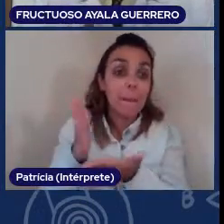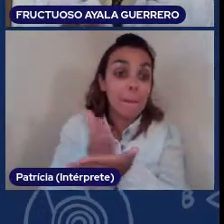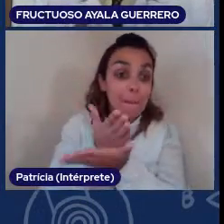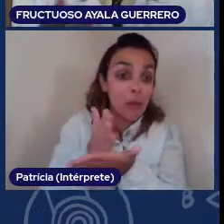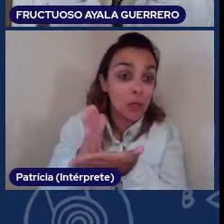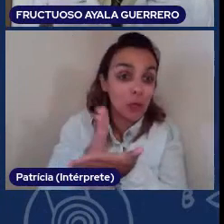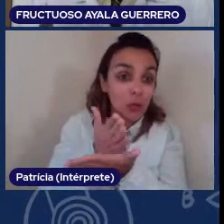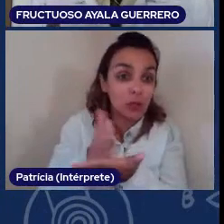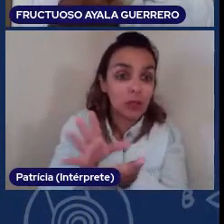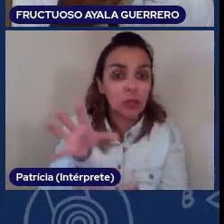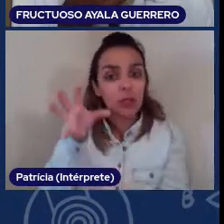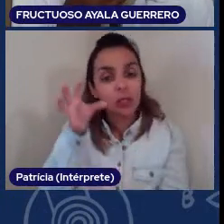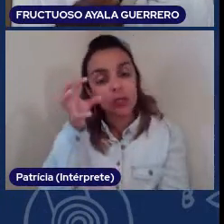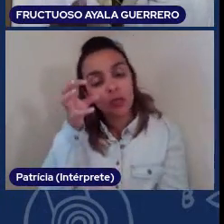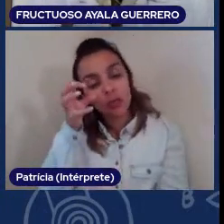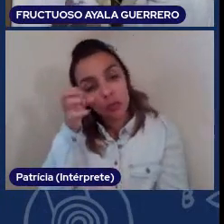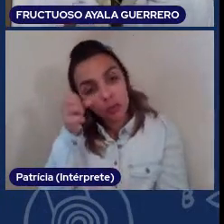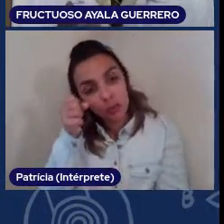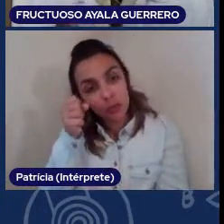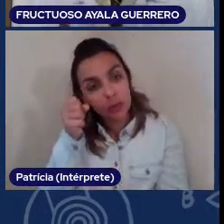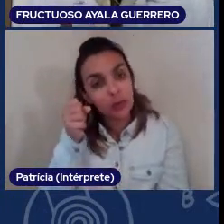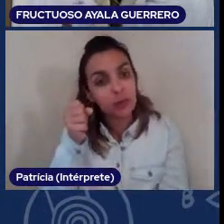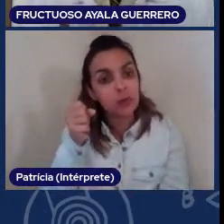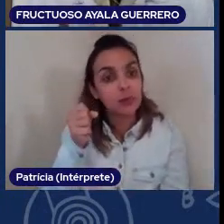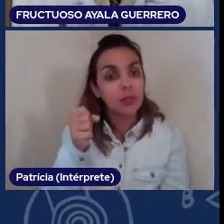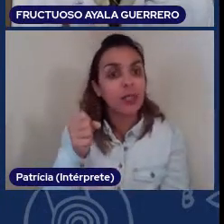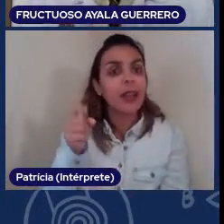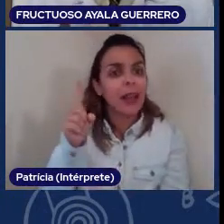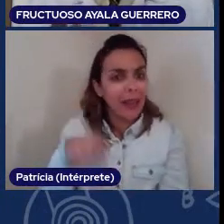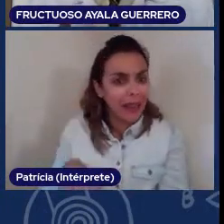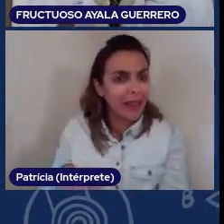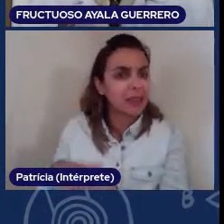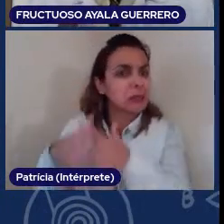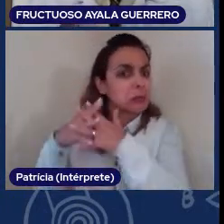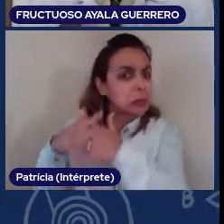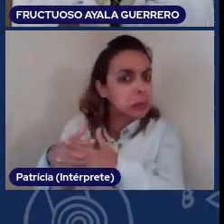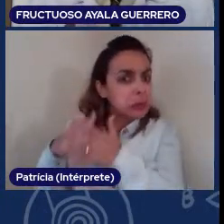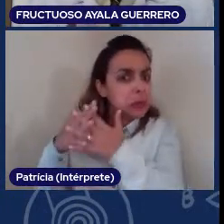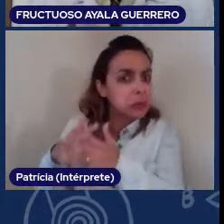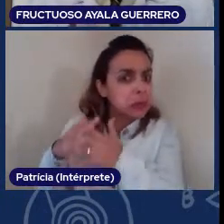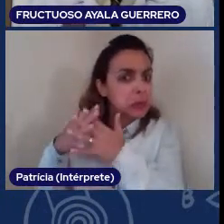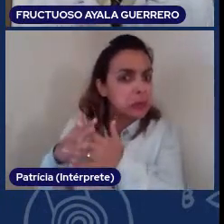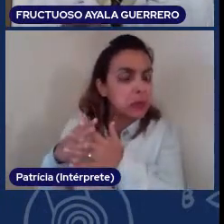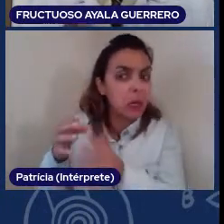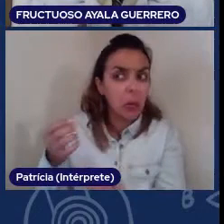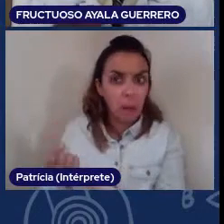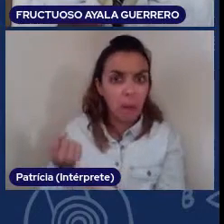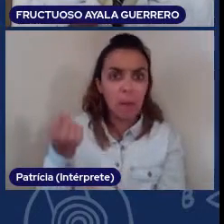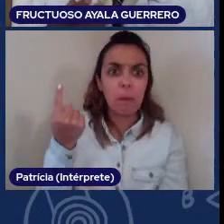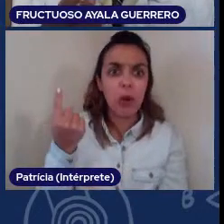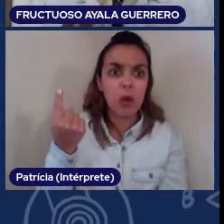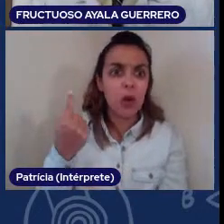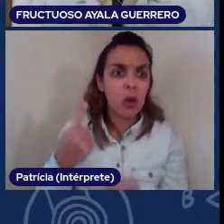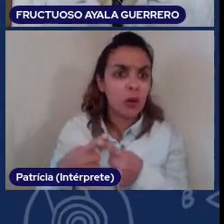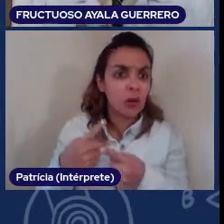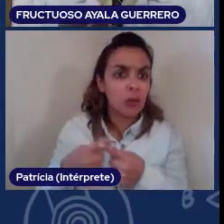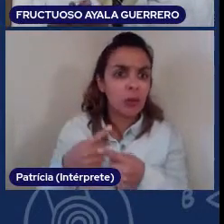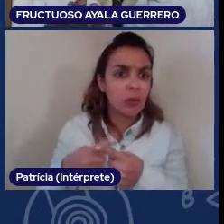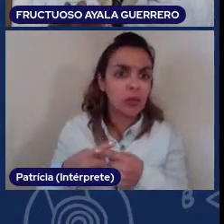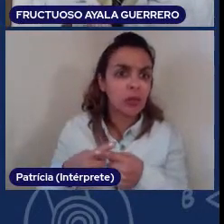de dormir. Noten que es sumamente complicado y por eso uno se sorprende por qué no hay